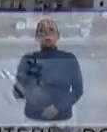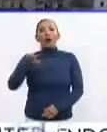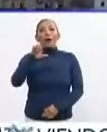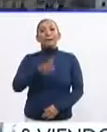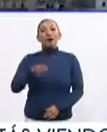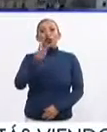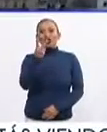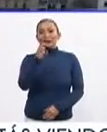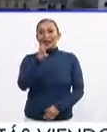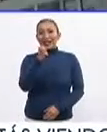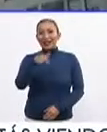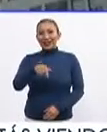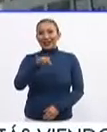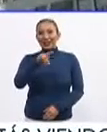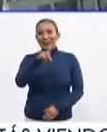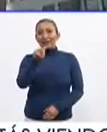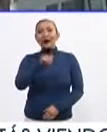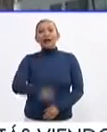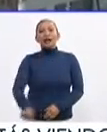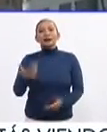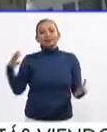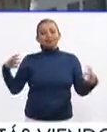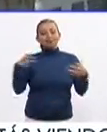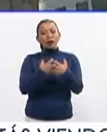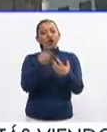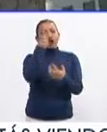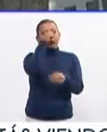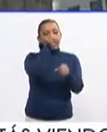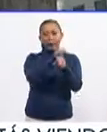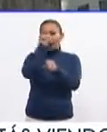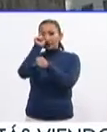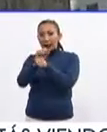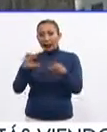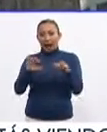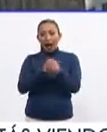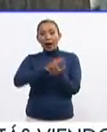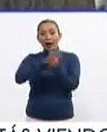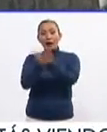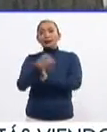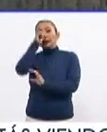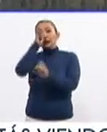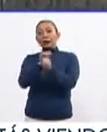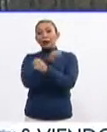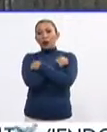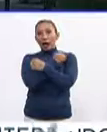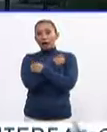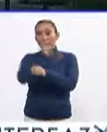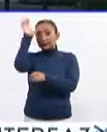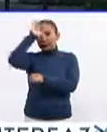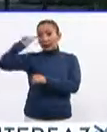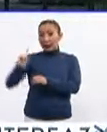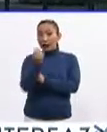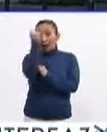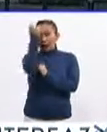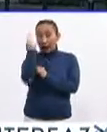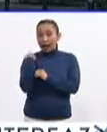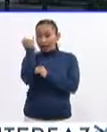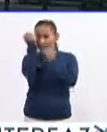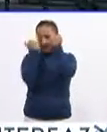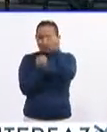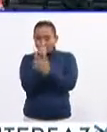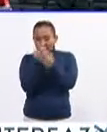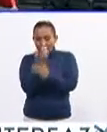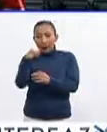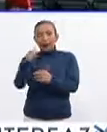Hoy, miércoles 2 de enero, en Interfaz, se fusionan dos secretarías y surge la Secretaría de Educación, Ciencia, Tecnología e